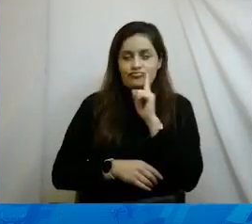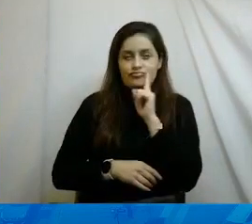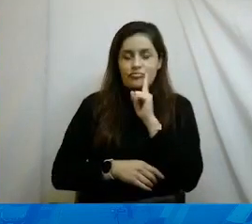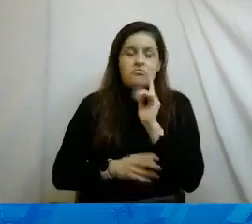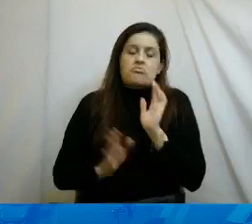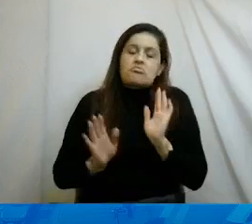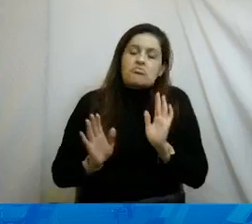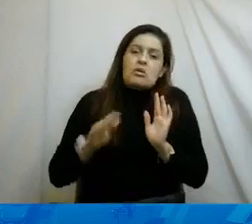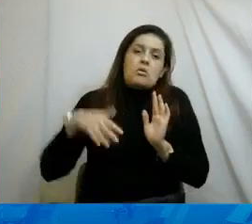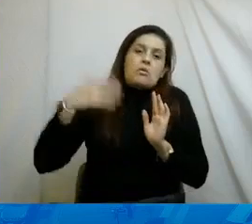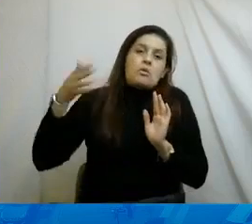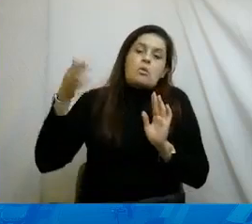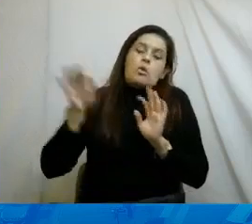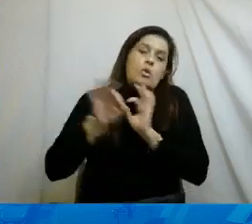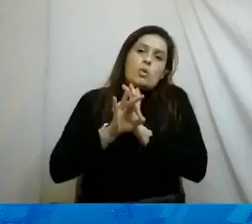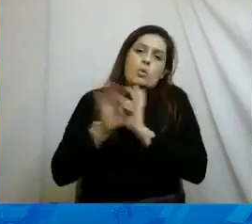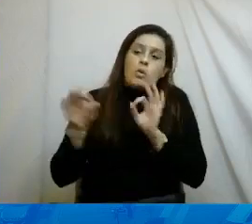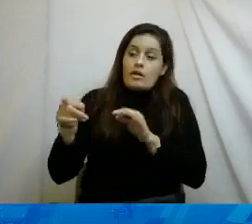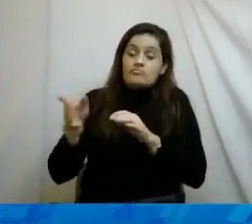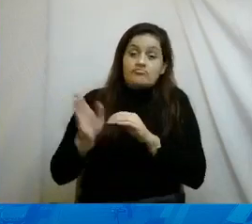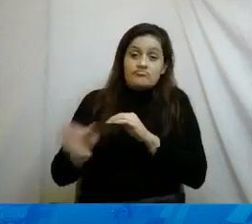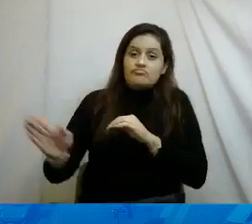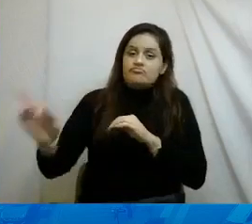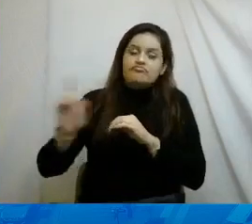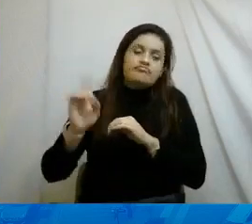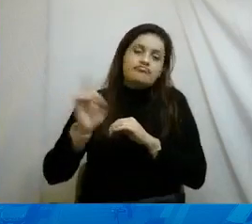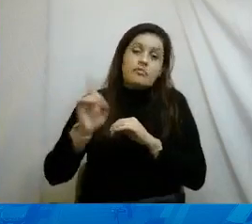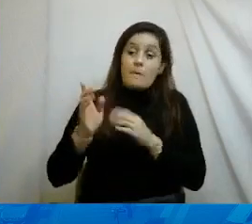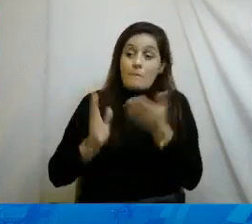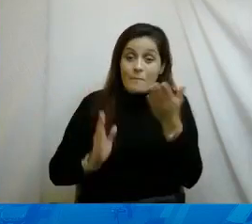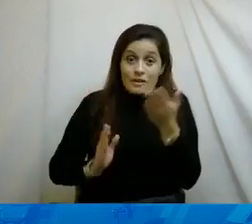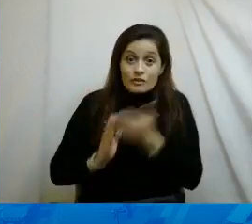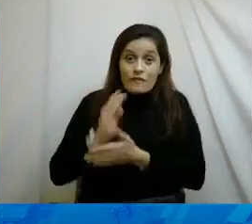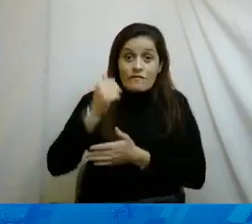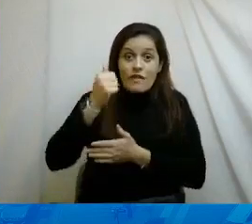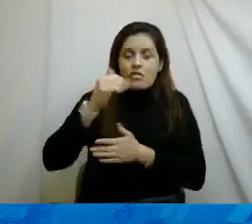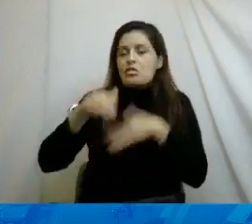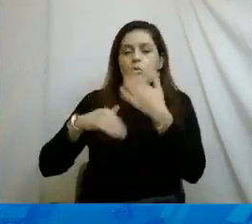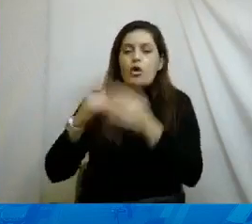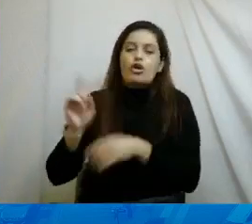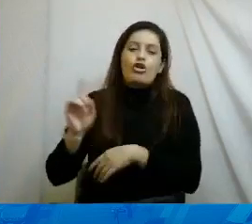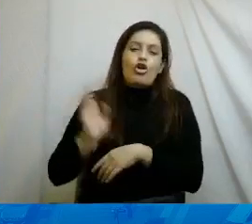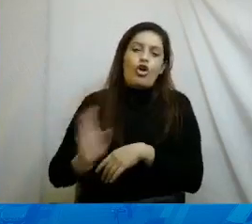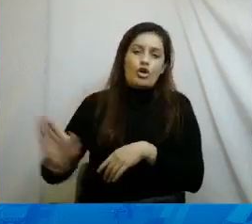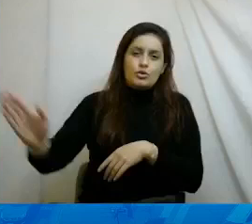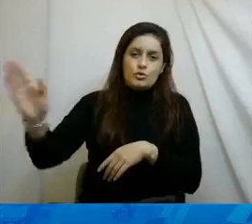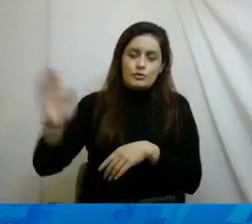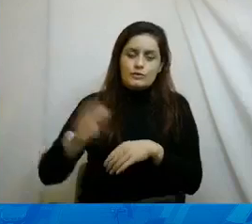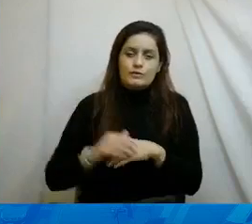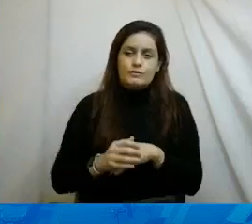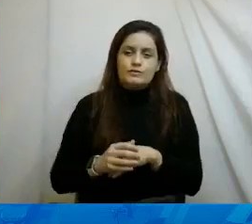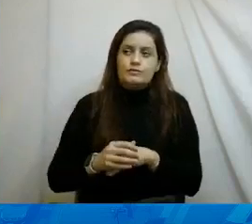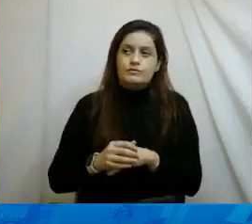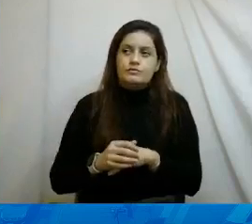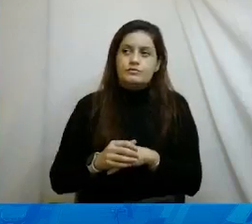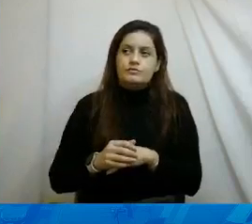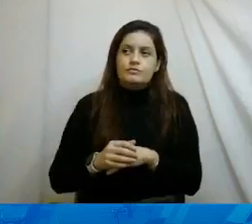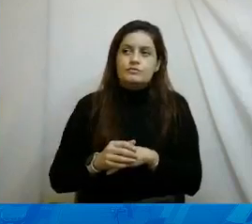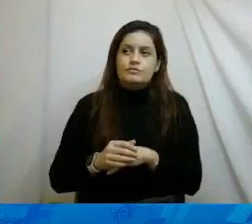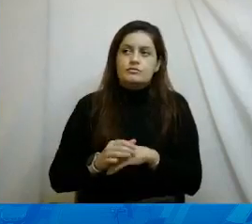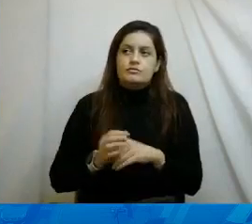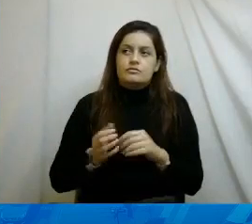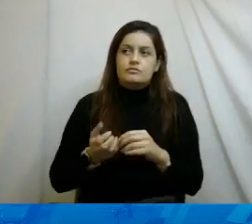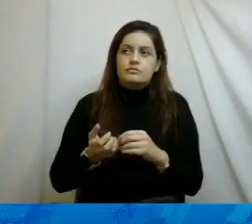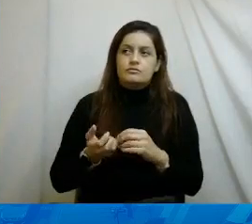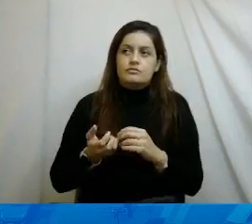nunca funcionó o funcionó en su inicio y después no continuó. Pero de haber existido una resolución, un